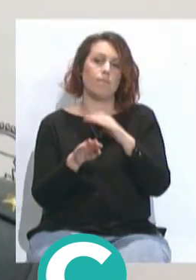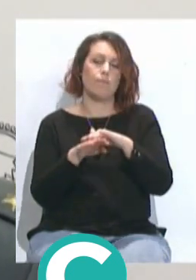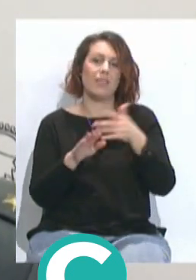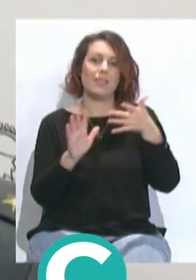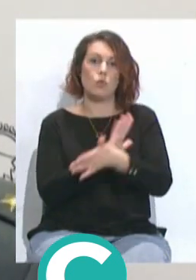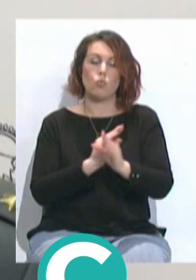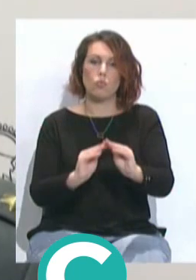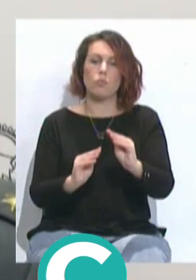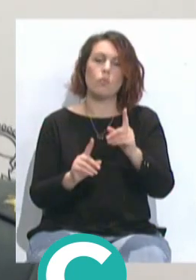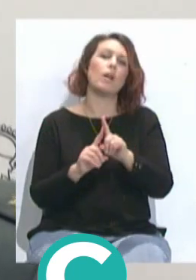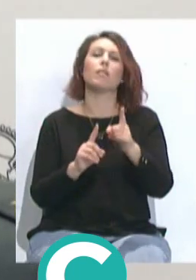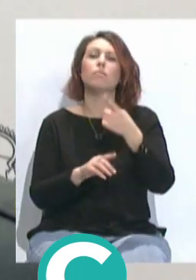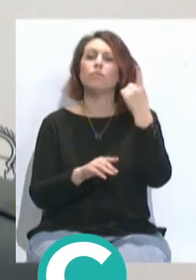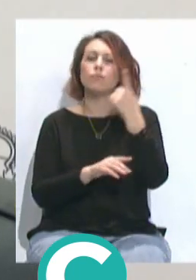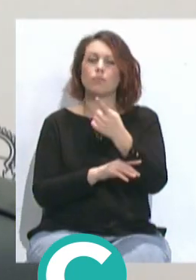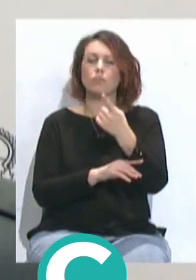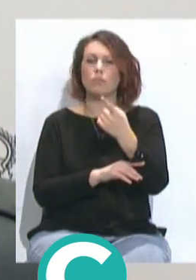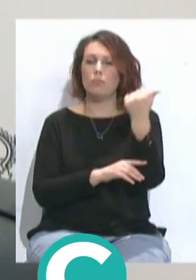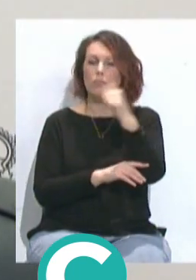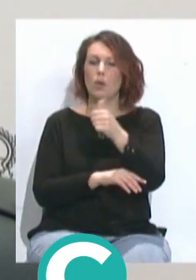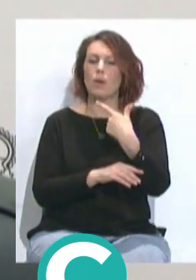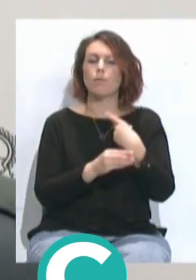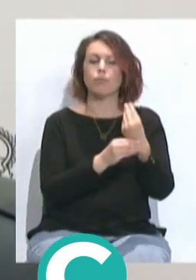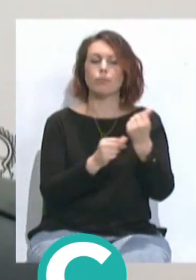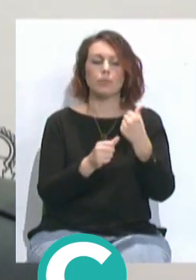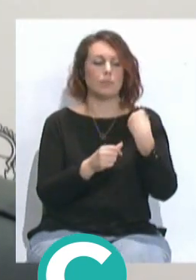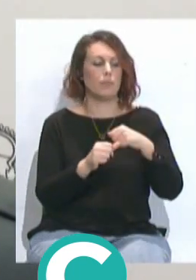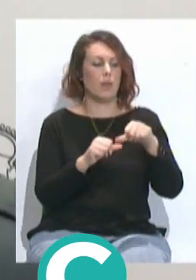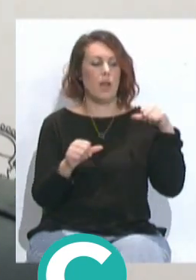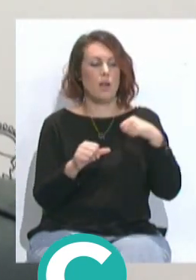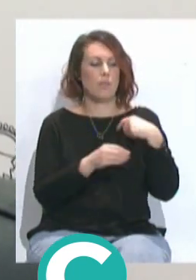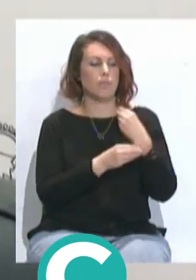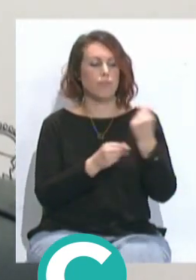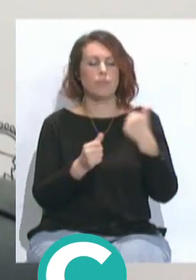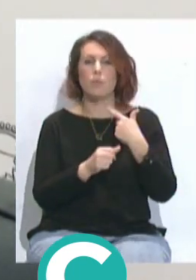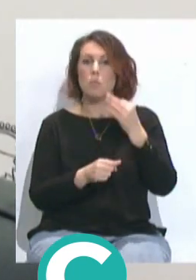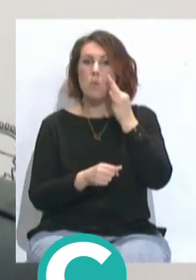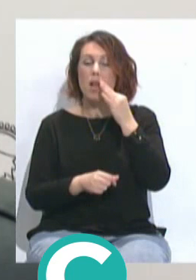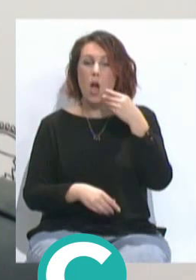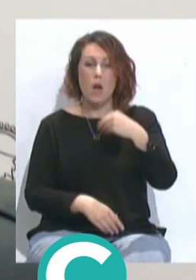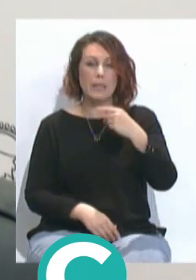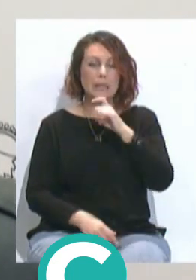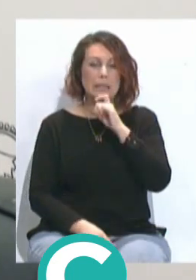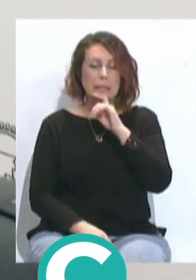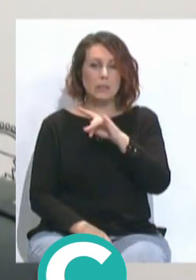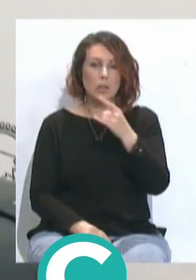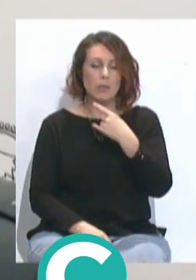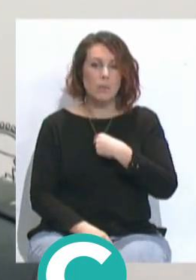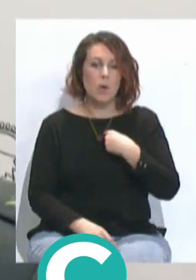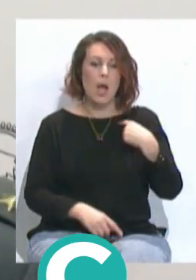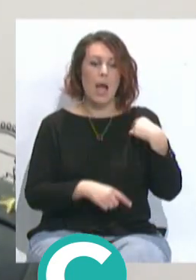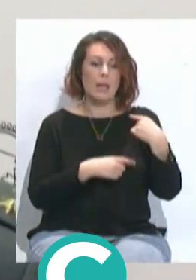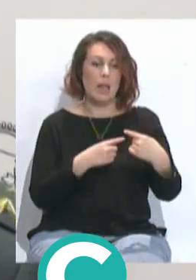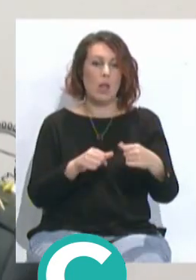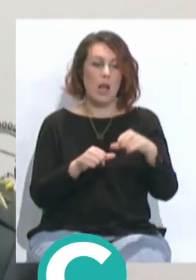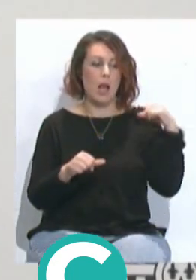deshaga todo lo conseguido hasta ahora y que las mujeres jóvenes se vean abocadas a padecer mayores dificultades que las generaciones